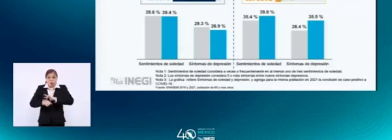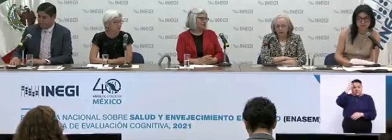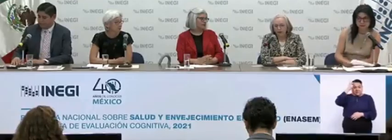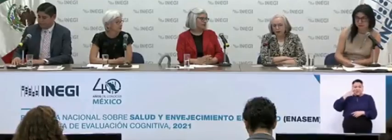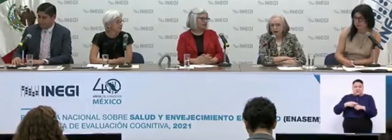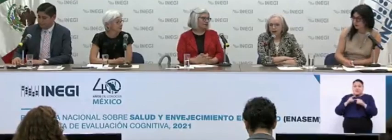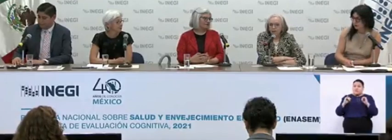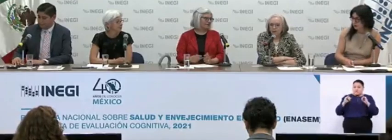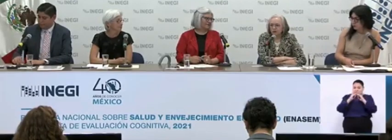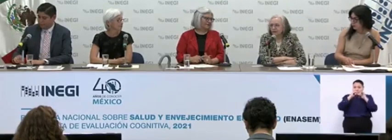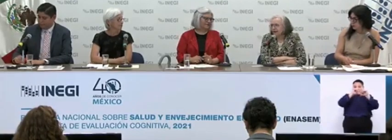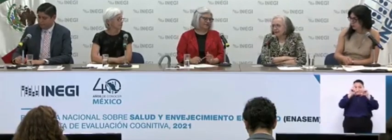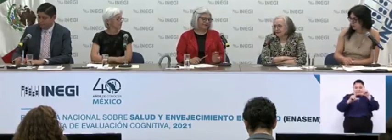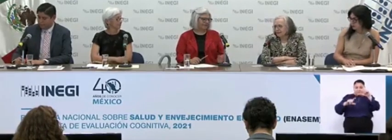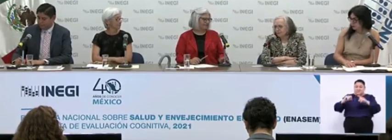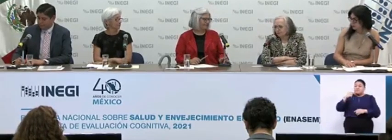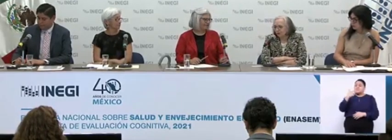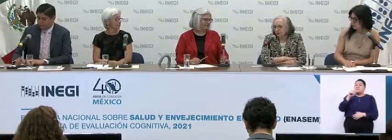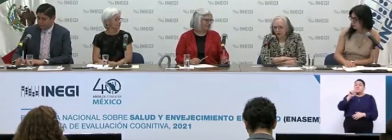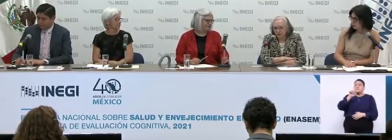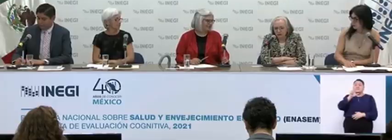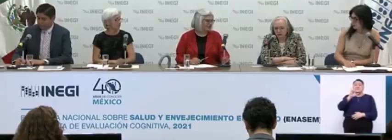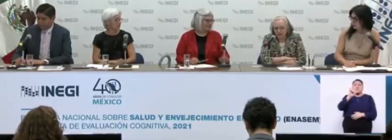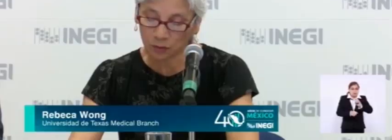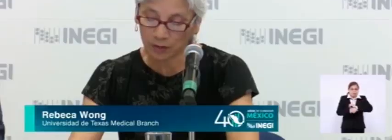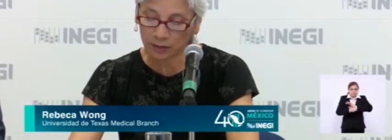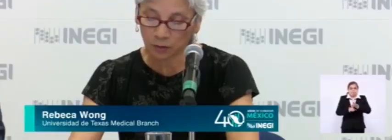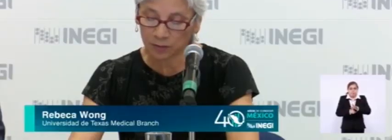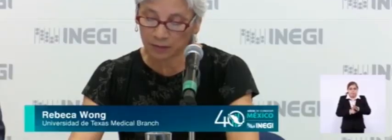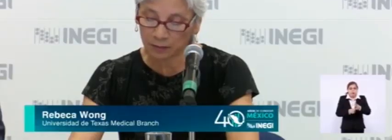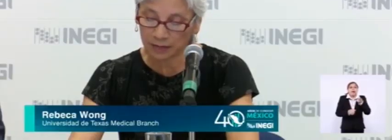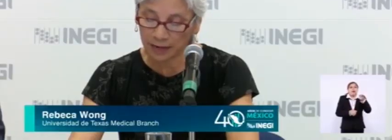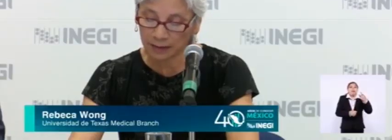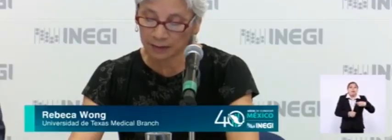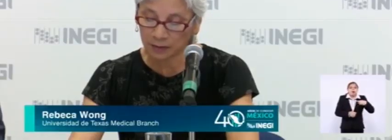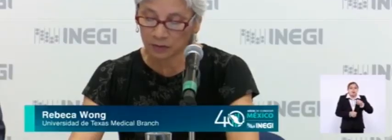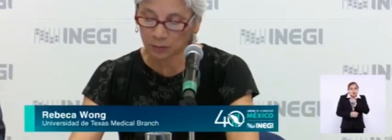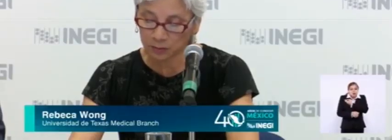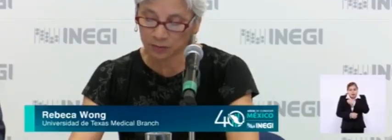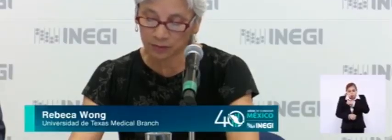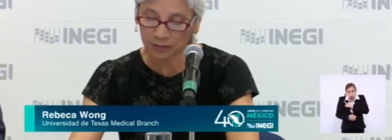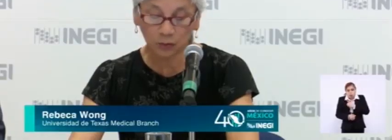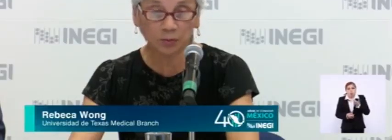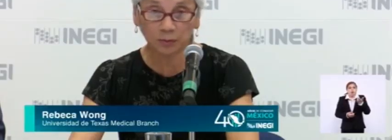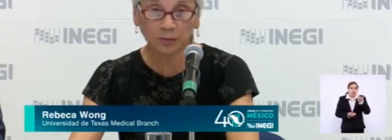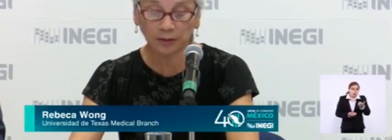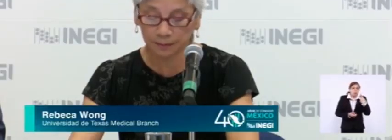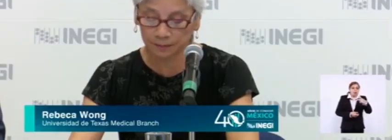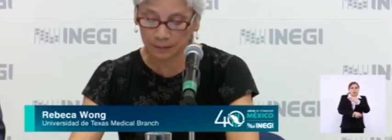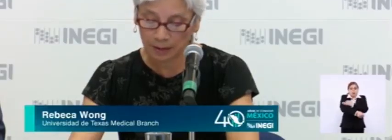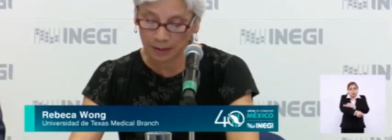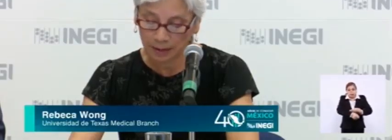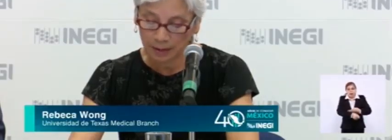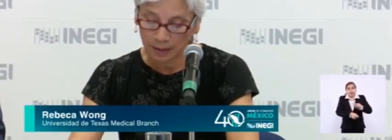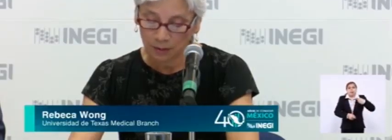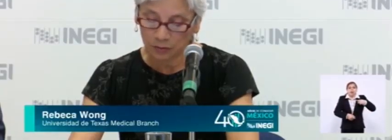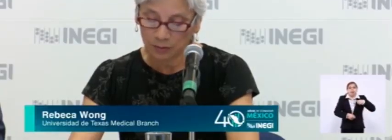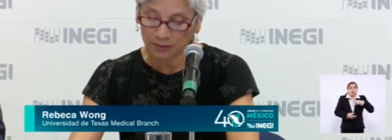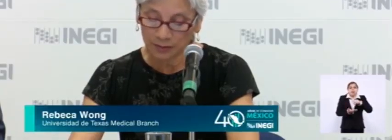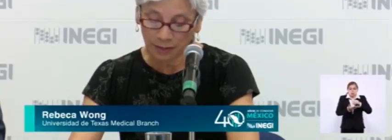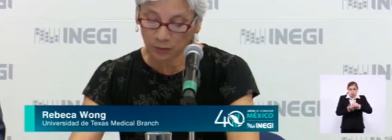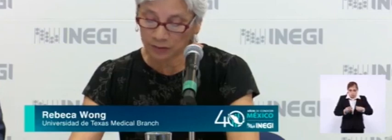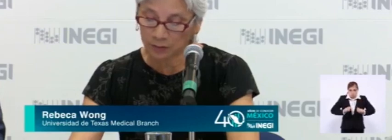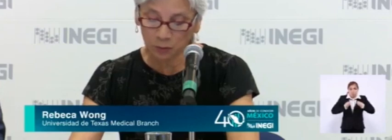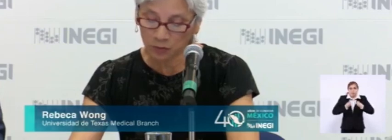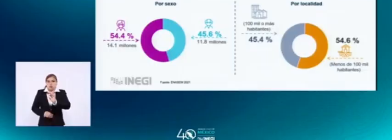representantes de políticas públicas como para Los profesionales de la salud en este sentido Rebeca wong director asociada del centro médico de la